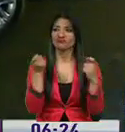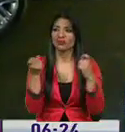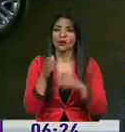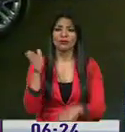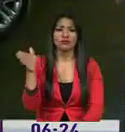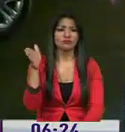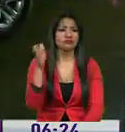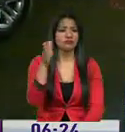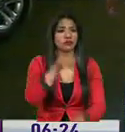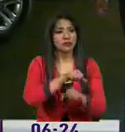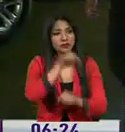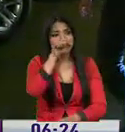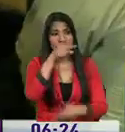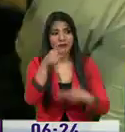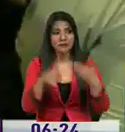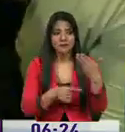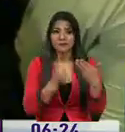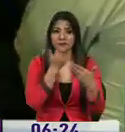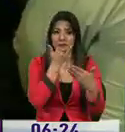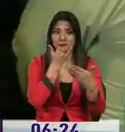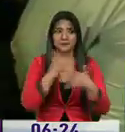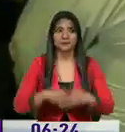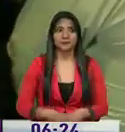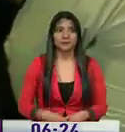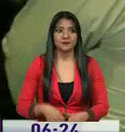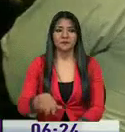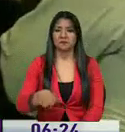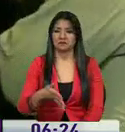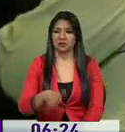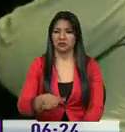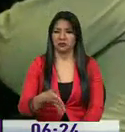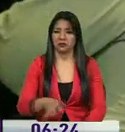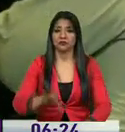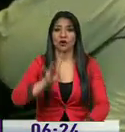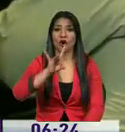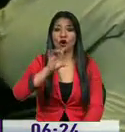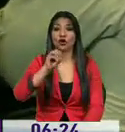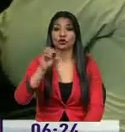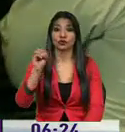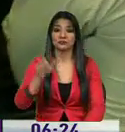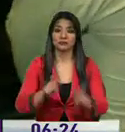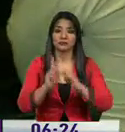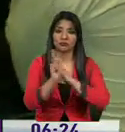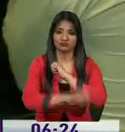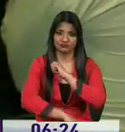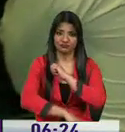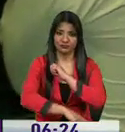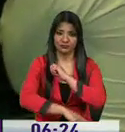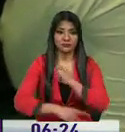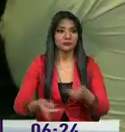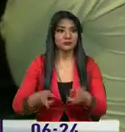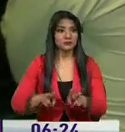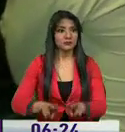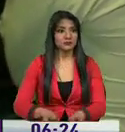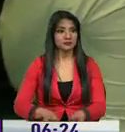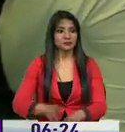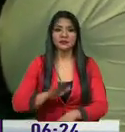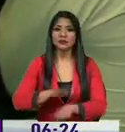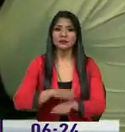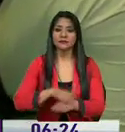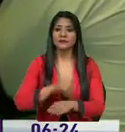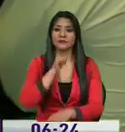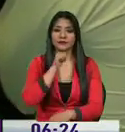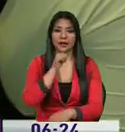encontrando algunas novedades. Tenemos más o menos unas 800 sanciones y básicamente es por falta de